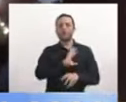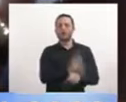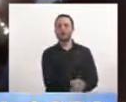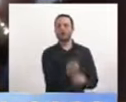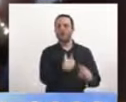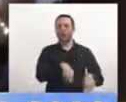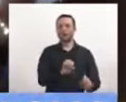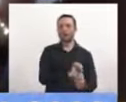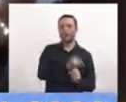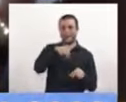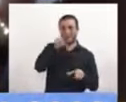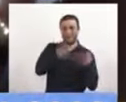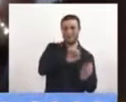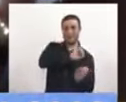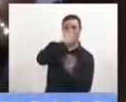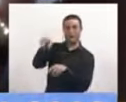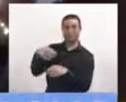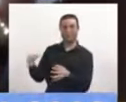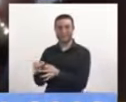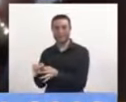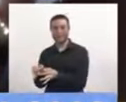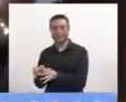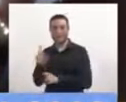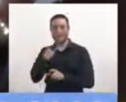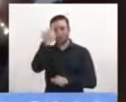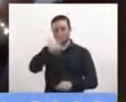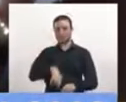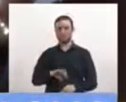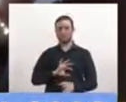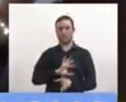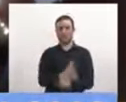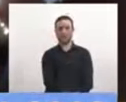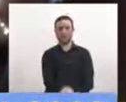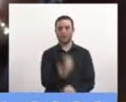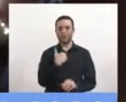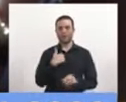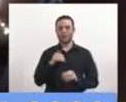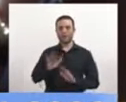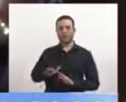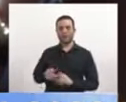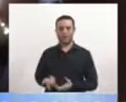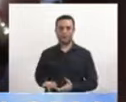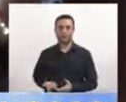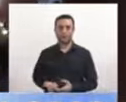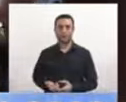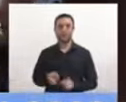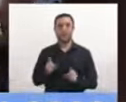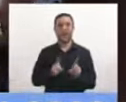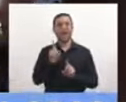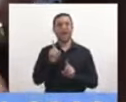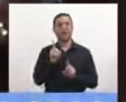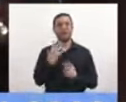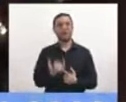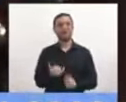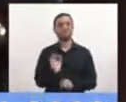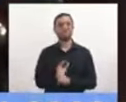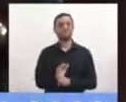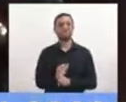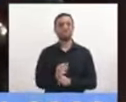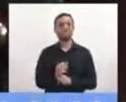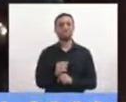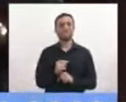Estoy hablando de todo, ¿eh? No de un sector. Las justificaciones son casi peor, ¿sí? Porque se apela a la